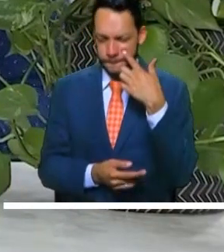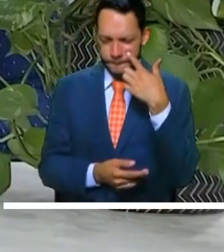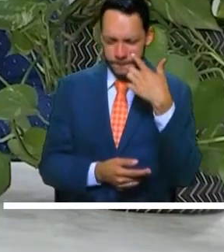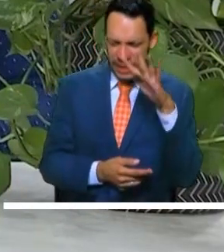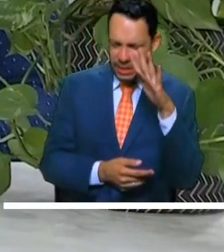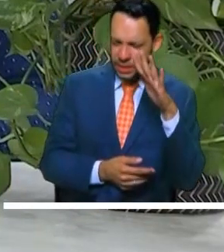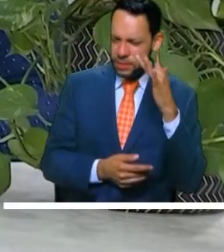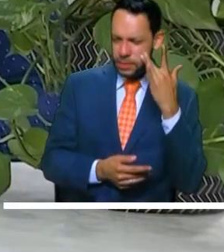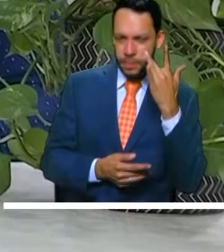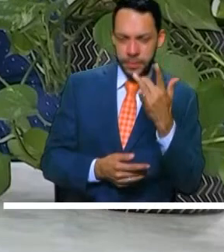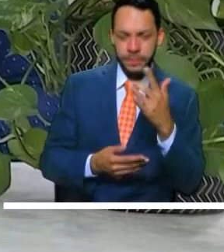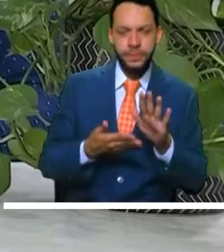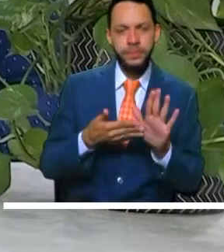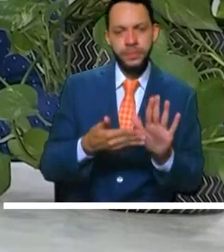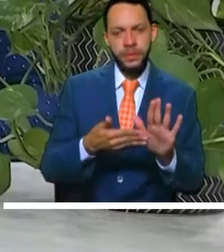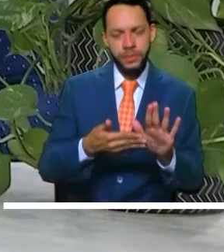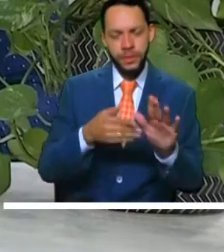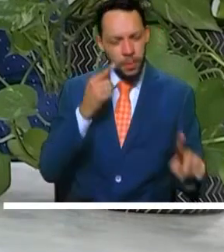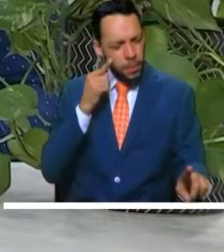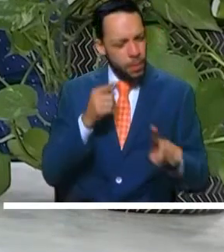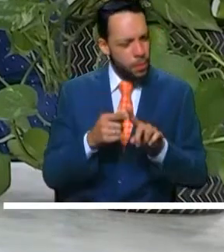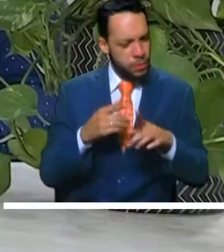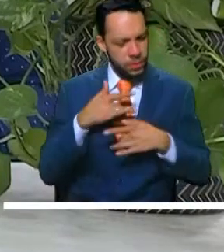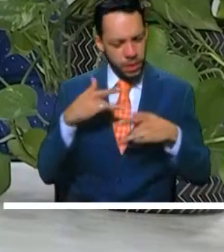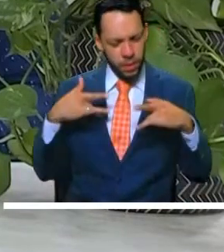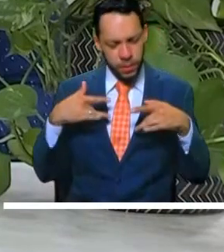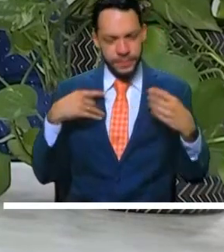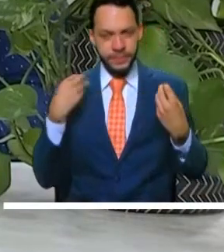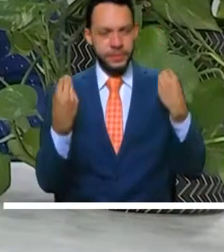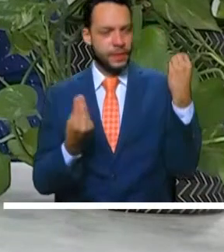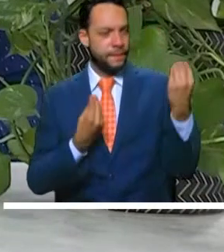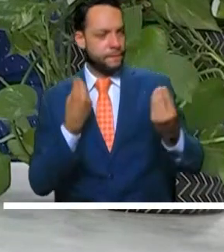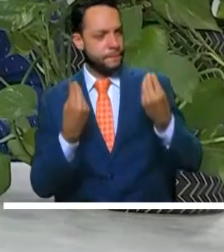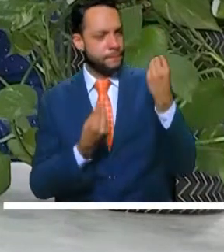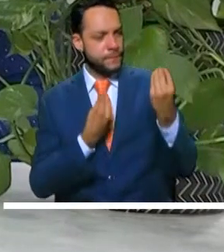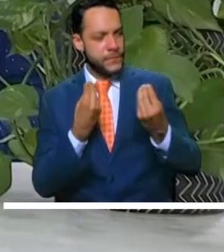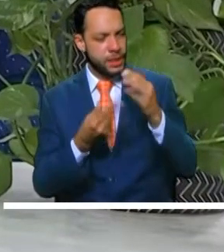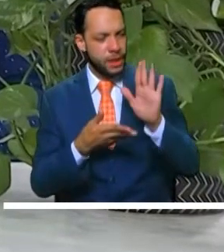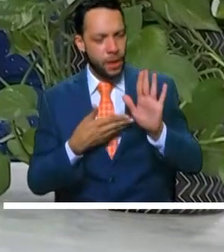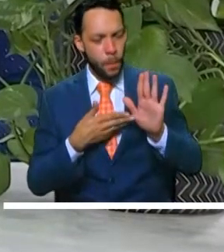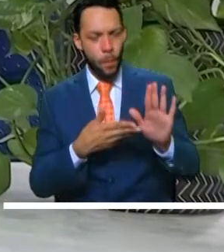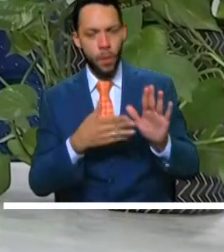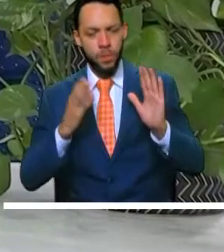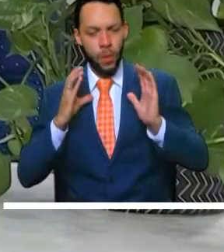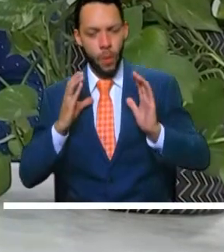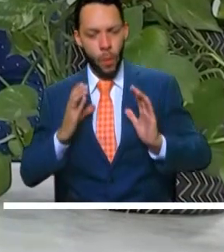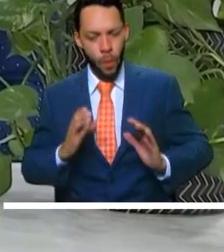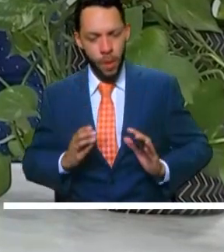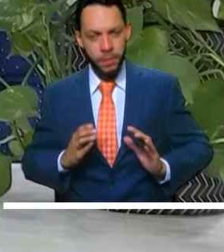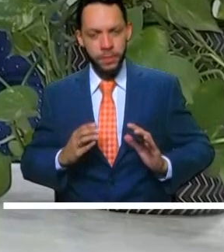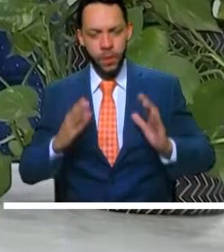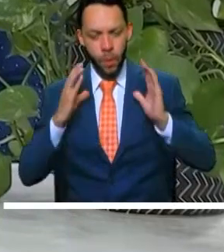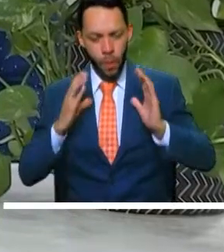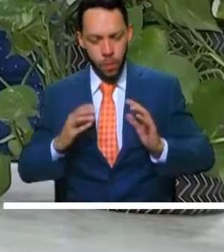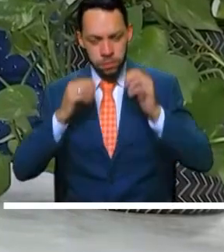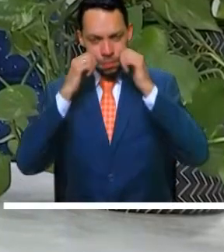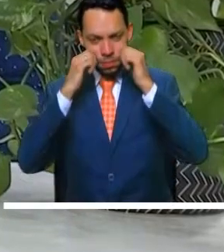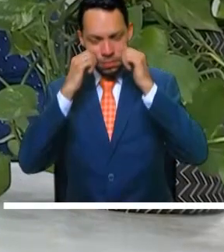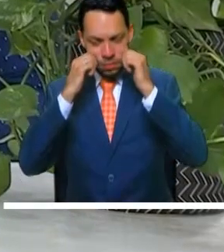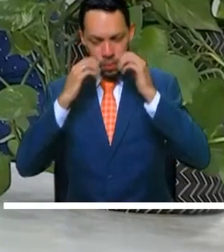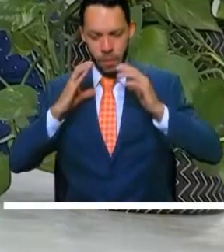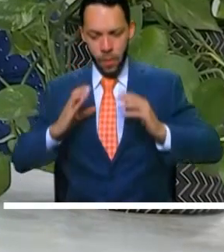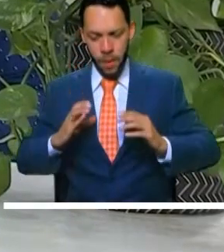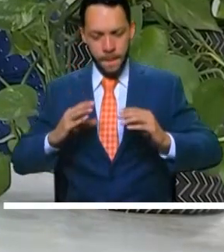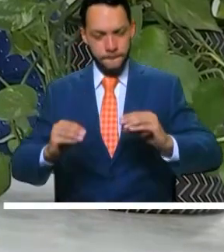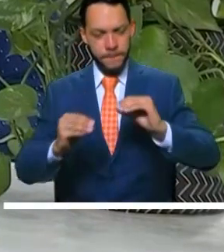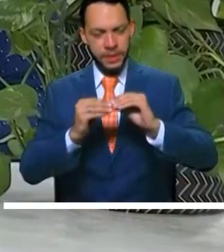principales objetivos de la nutrición es alimentarnos y brindarle a nuestro cuerpo los elementos energéticos